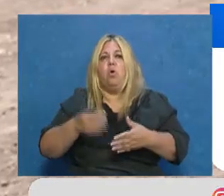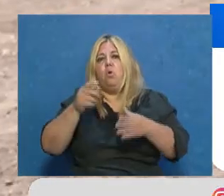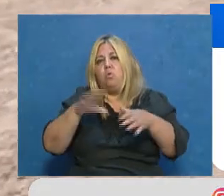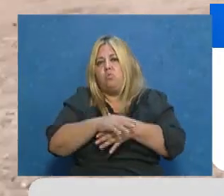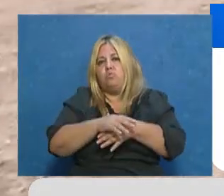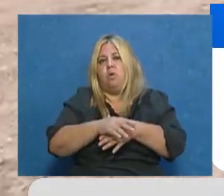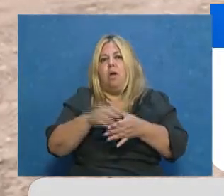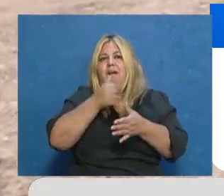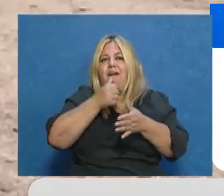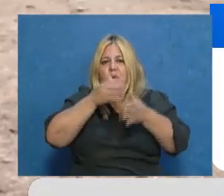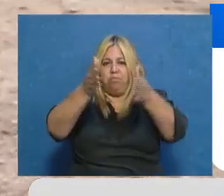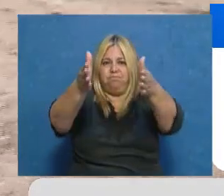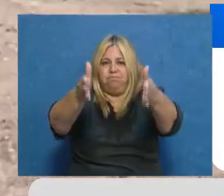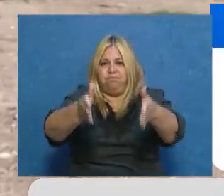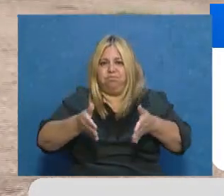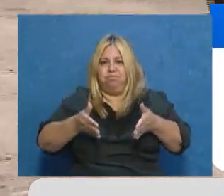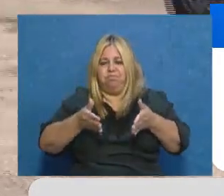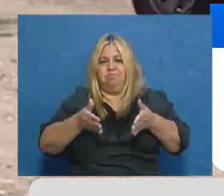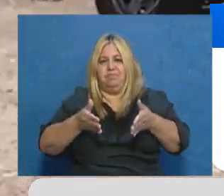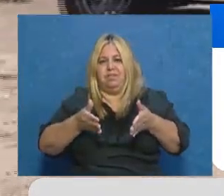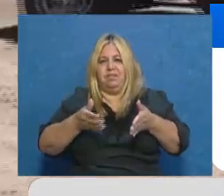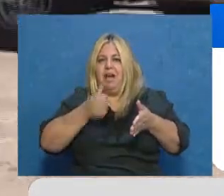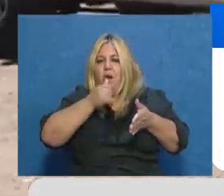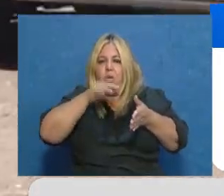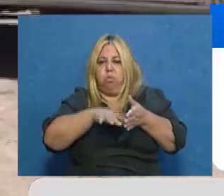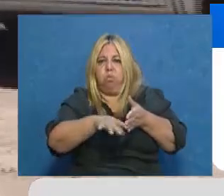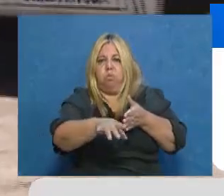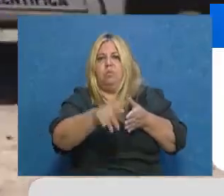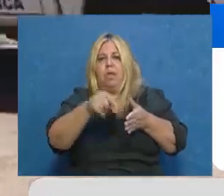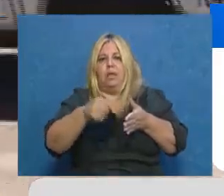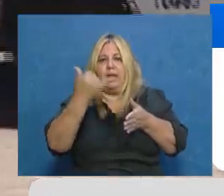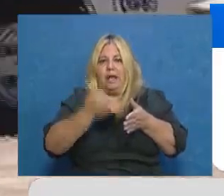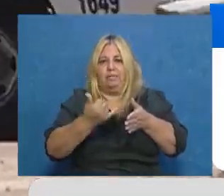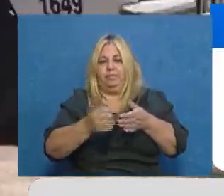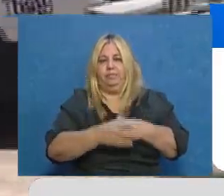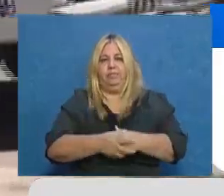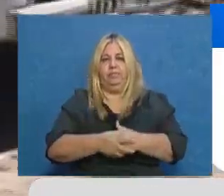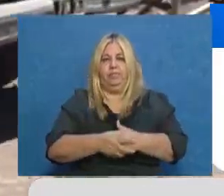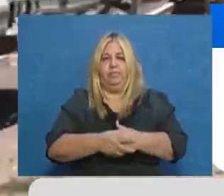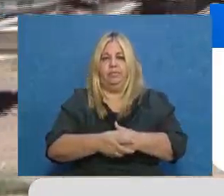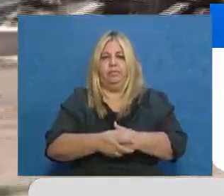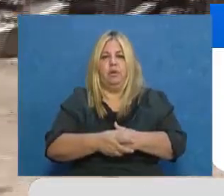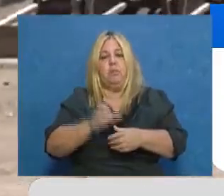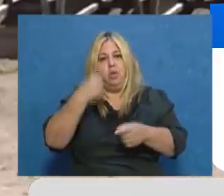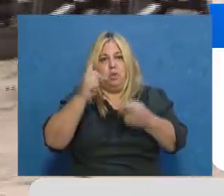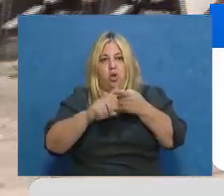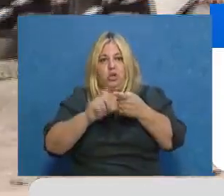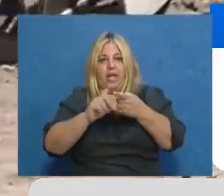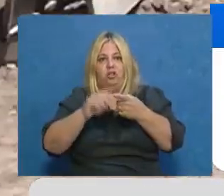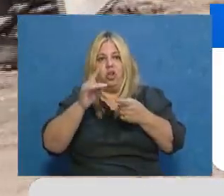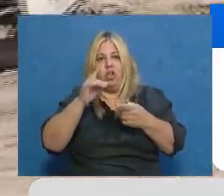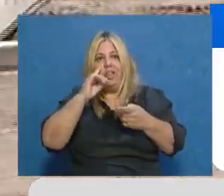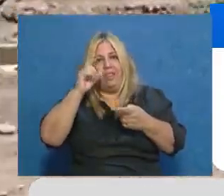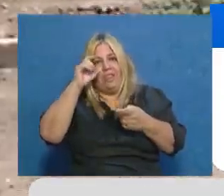especie de zanjón, que es donde ha sido hallado. Bueno, Diego, vamos a seguir en contacto porque sabemos que es